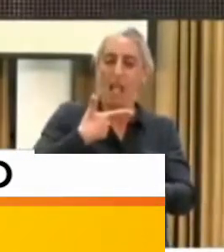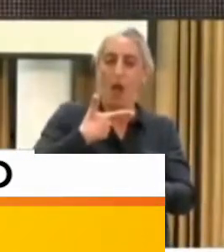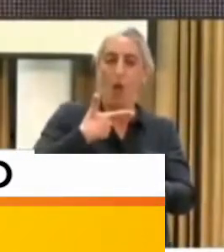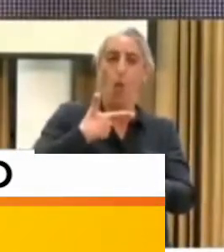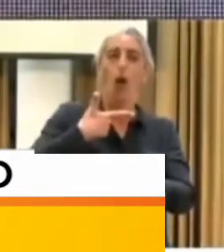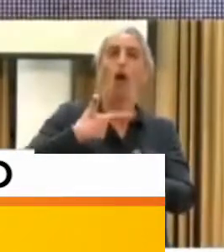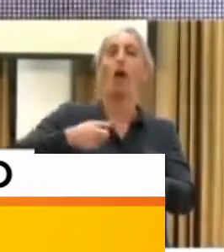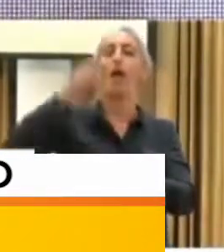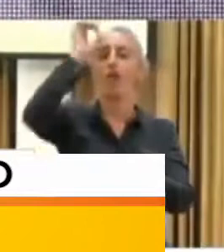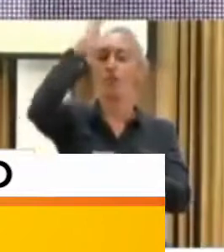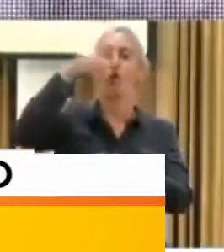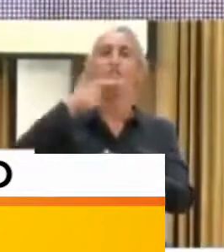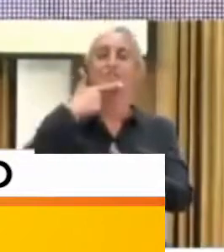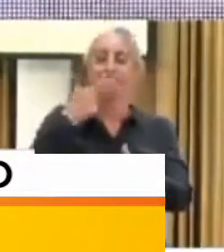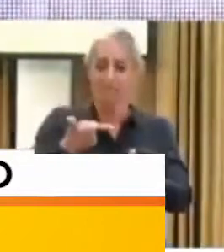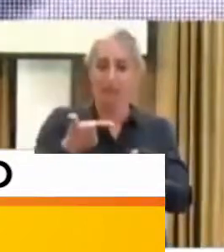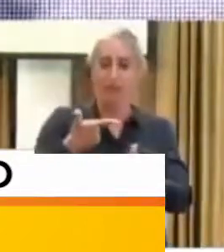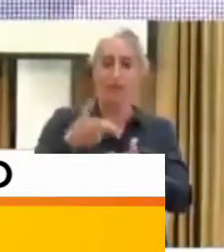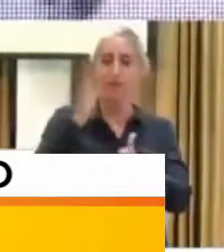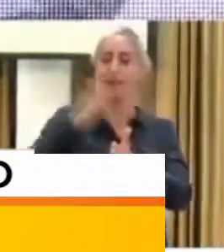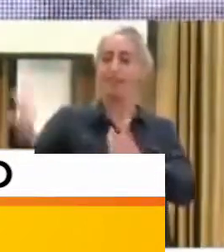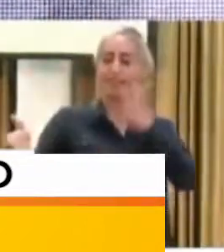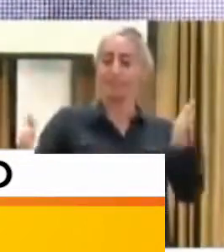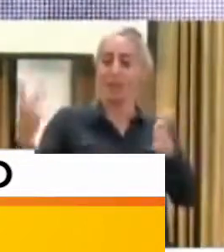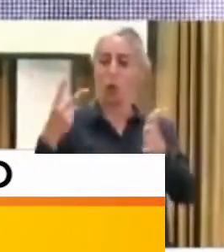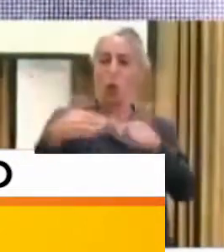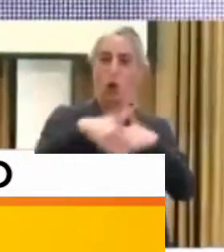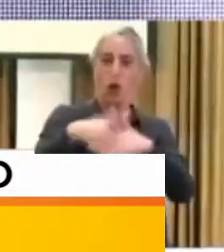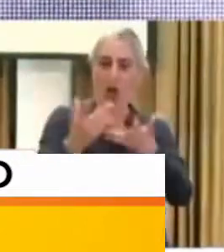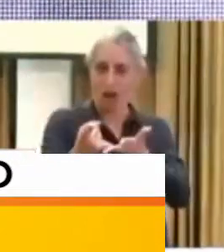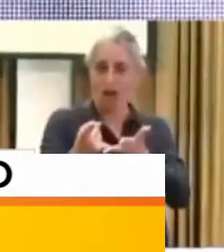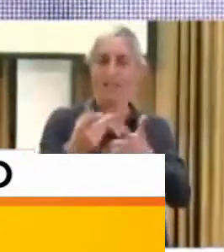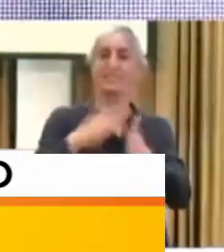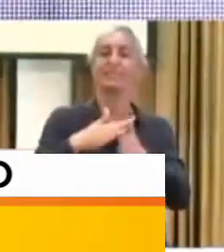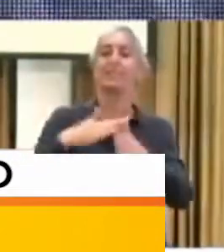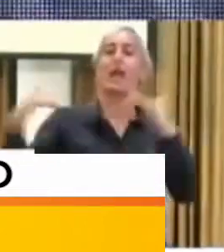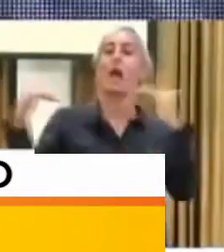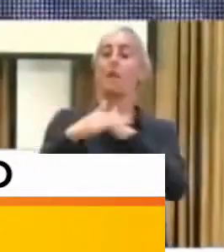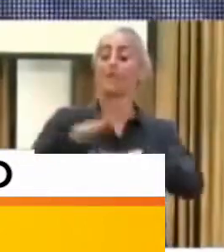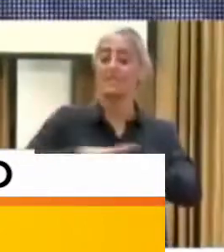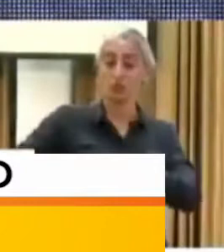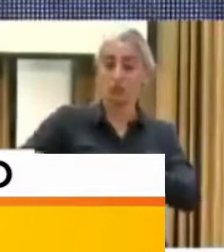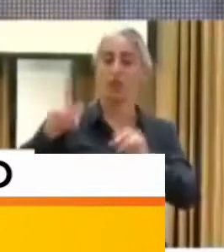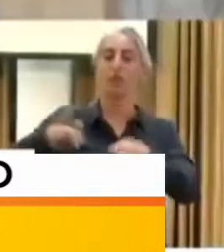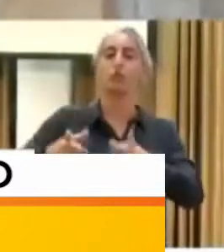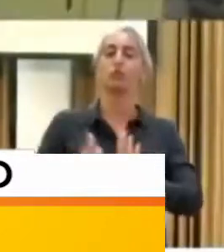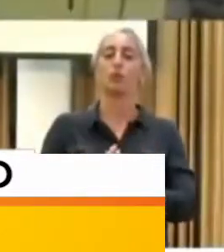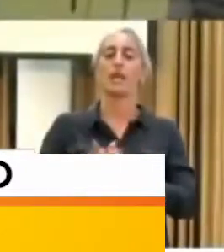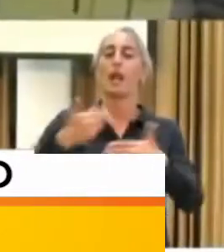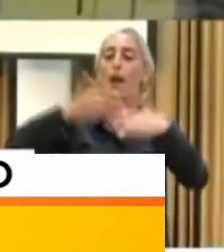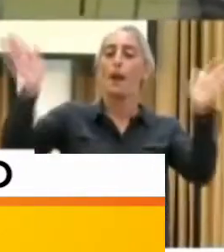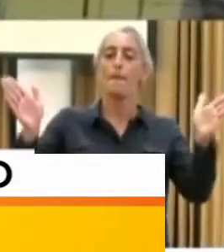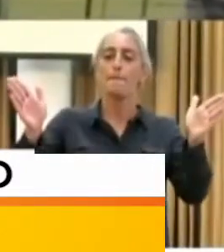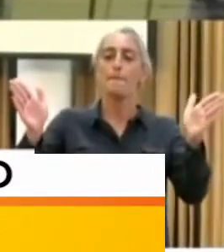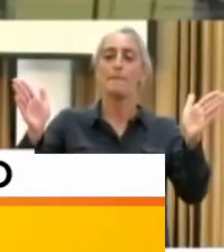norte entre el tramo del chaco y estanislao lópez pavimentación de la avenida william entre novell y sol de apertura y